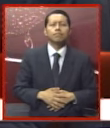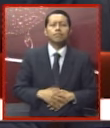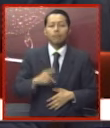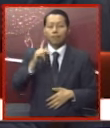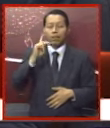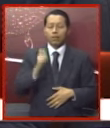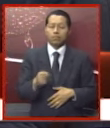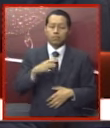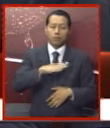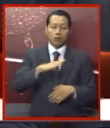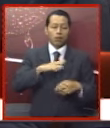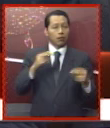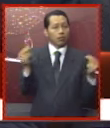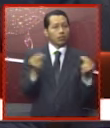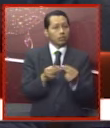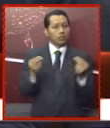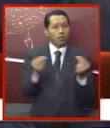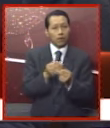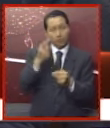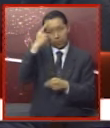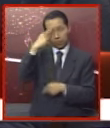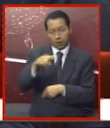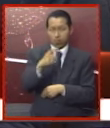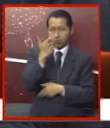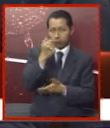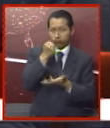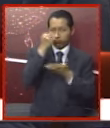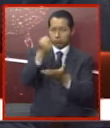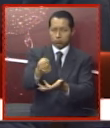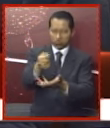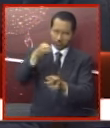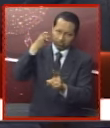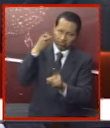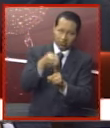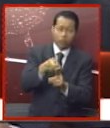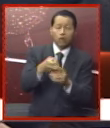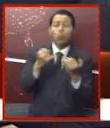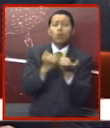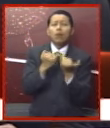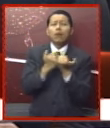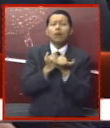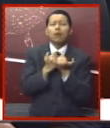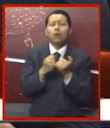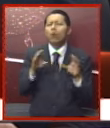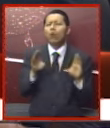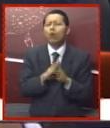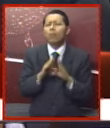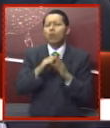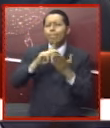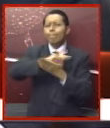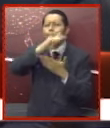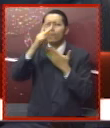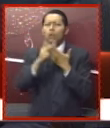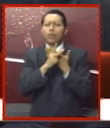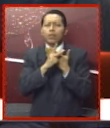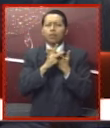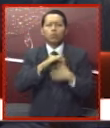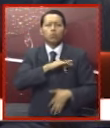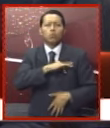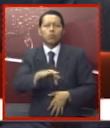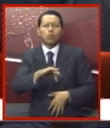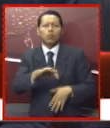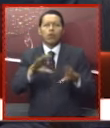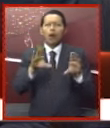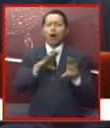Plantea la necesidad de asignación de recursos para ello. Y no percibo en el proyecto